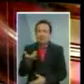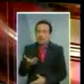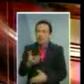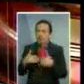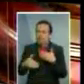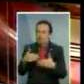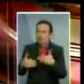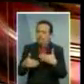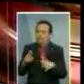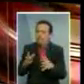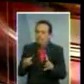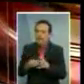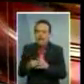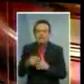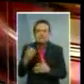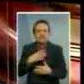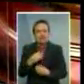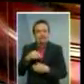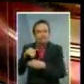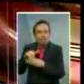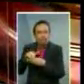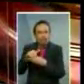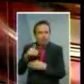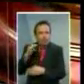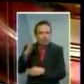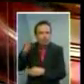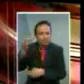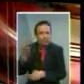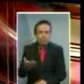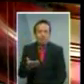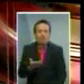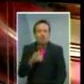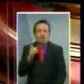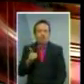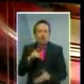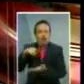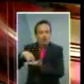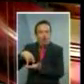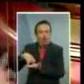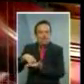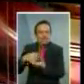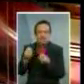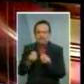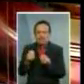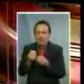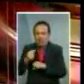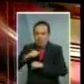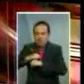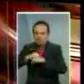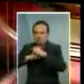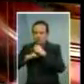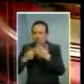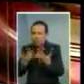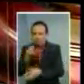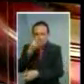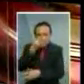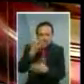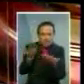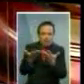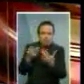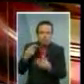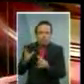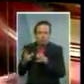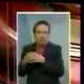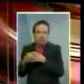a ser mucho más interesante, las votaciones que vengan en el futuro en el Congreso. Vamos a ver cómo se estructuran también como partido, como